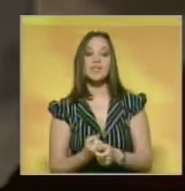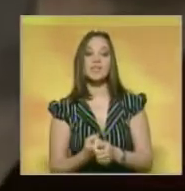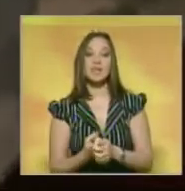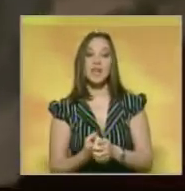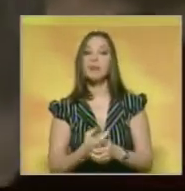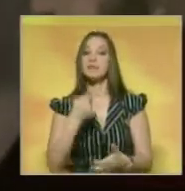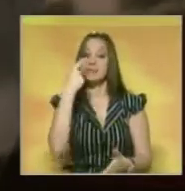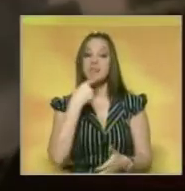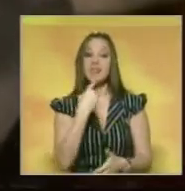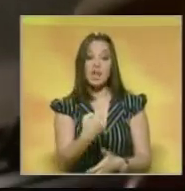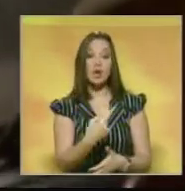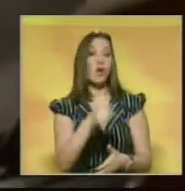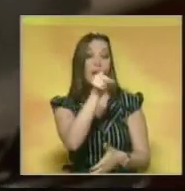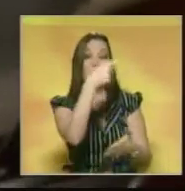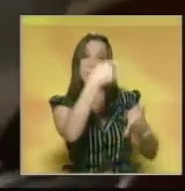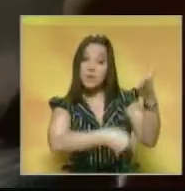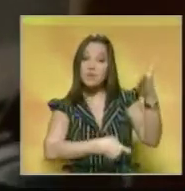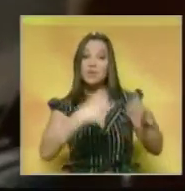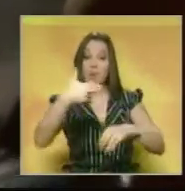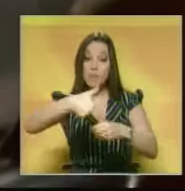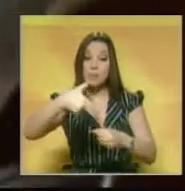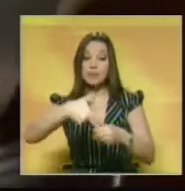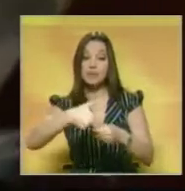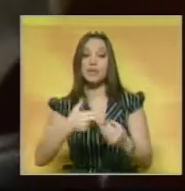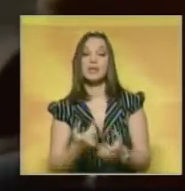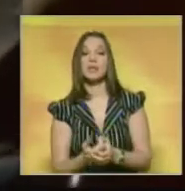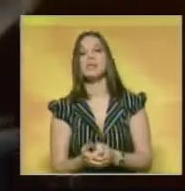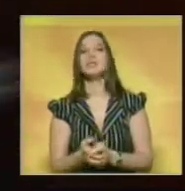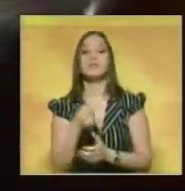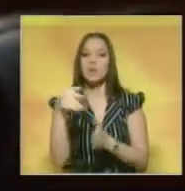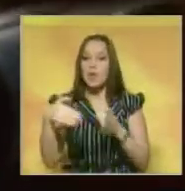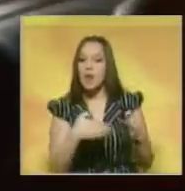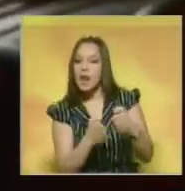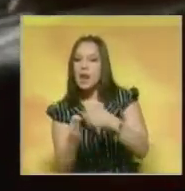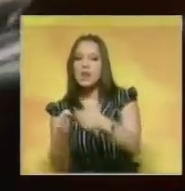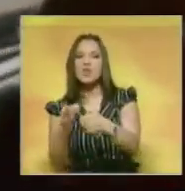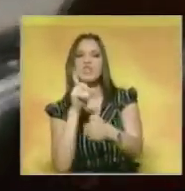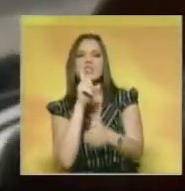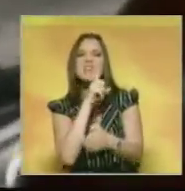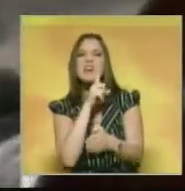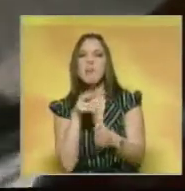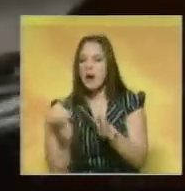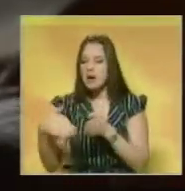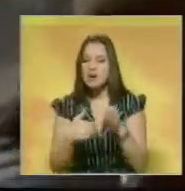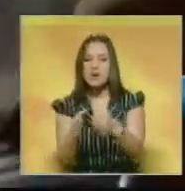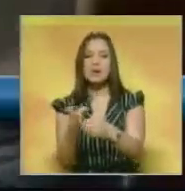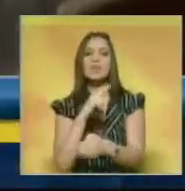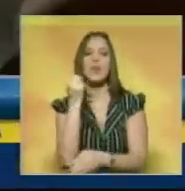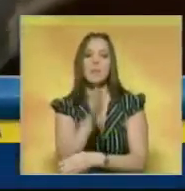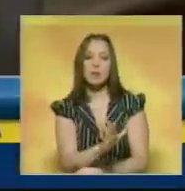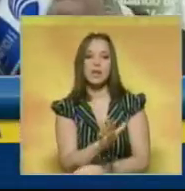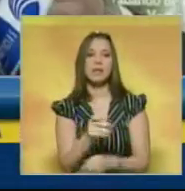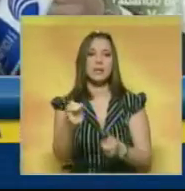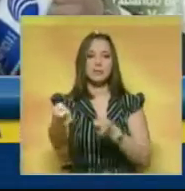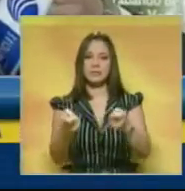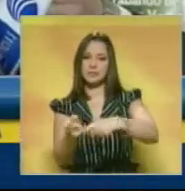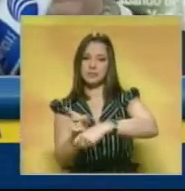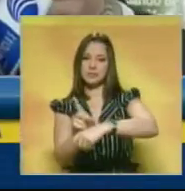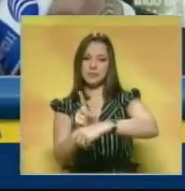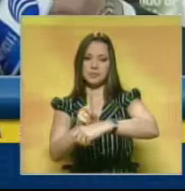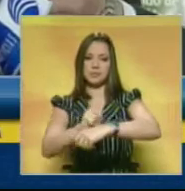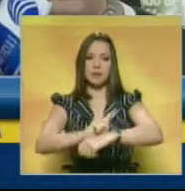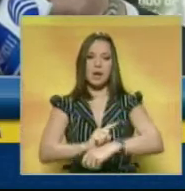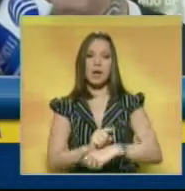manera ilegal gasolina y ACPM, lo que las autoridades denominan la ruta de la muerte. Que se mueve a altas velocidades asumiendo